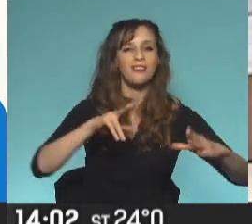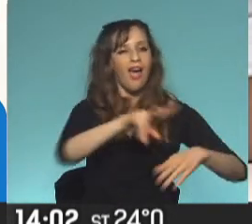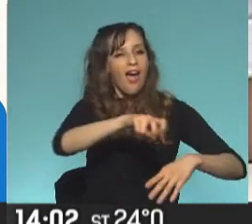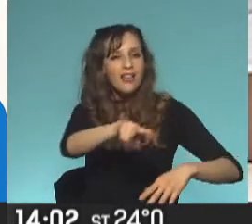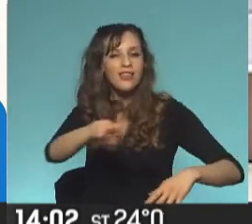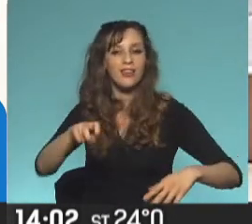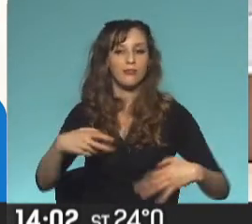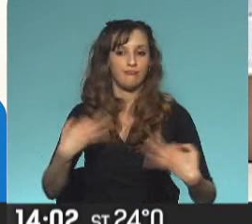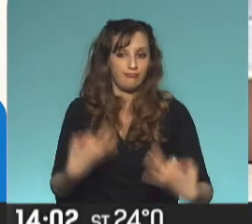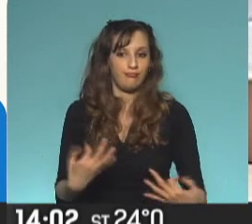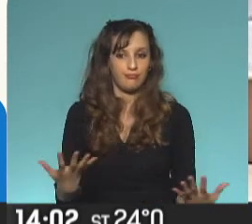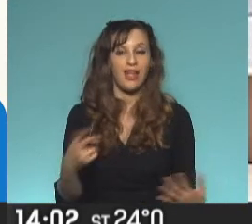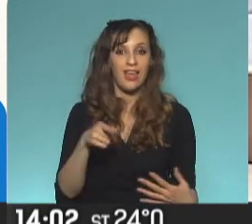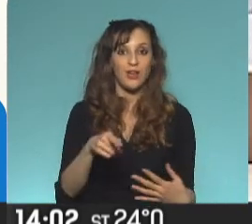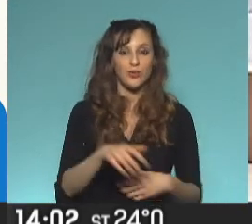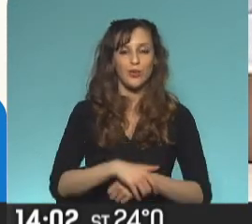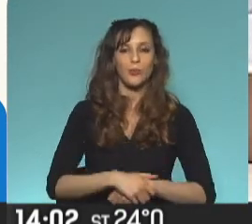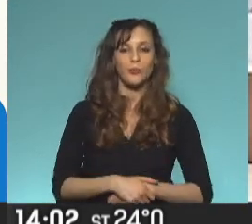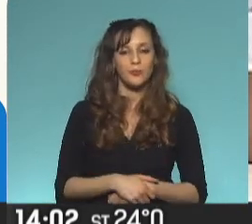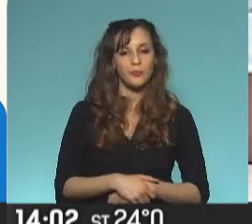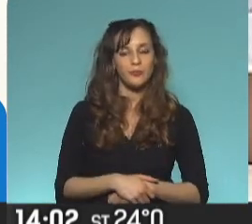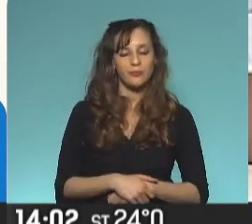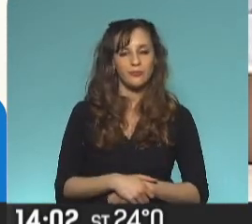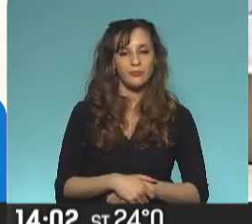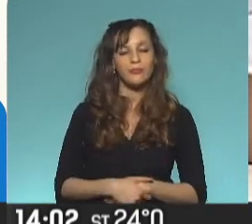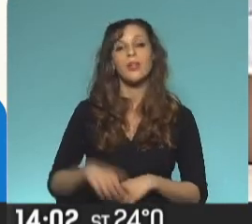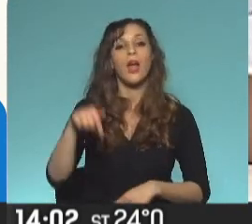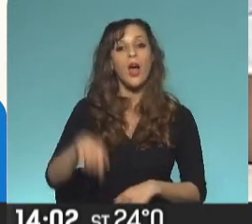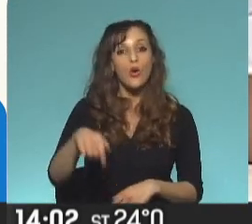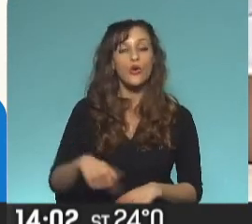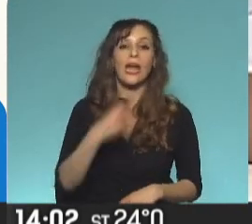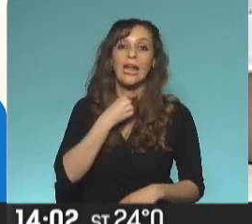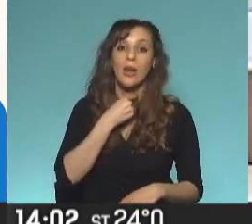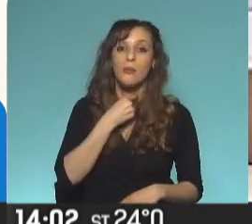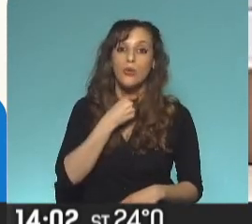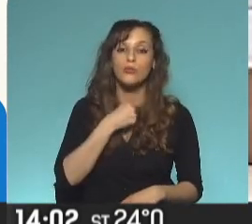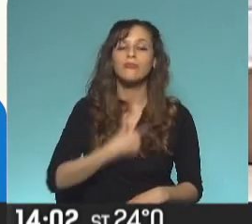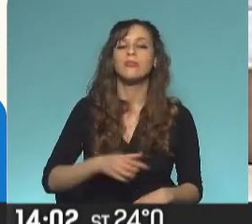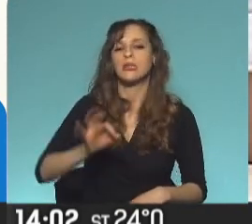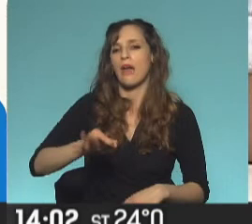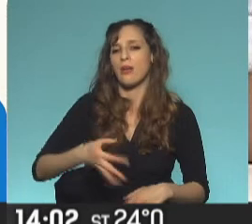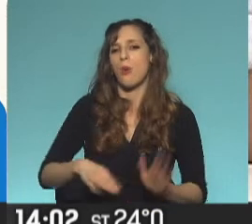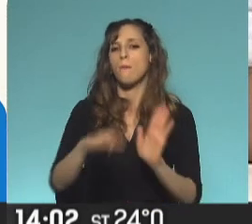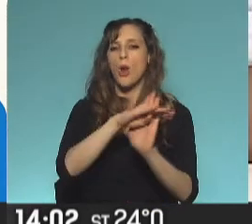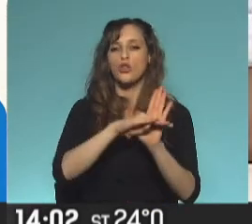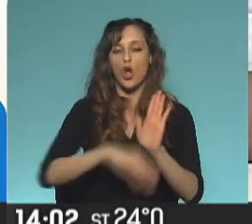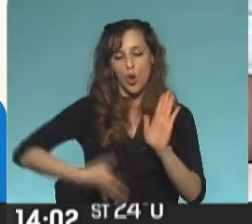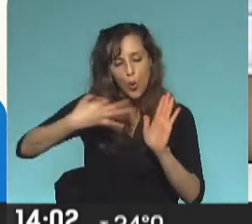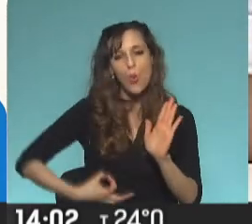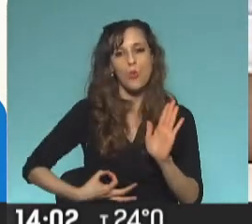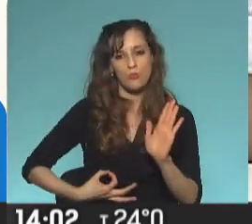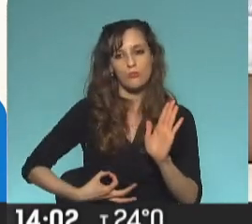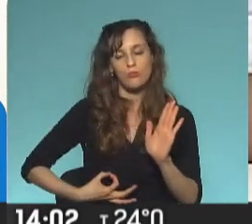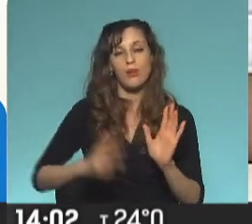por encima de otras temporadas y ahora queremos como sabemos que se están cumpliendo los protocolos también en el sistema